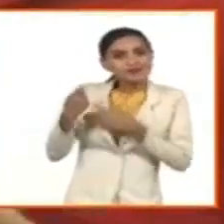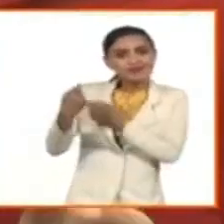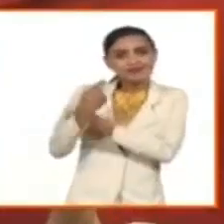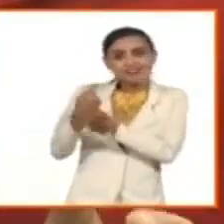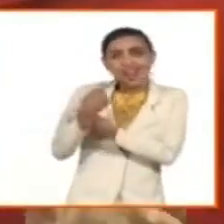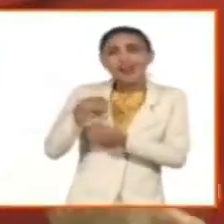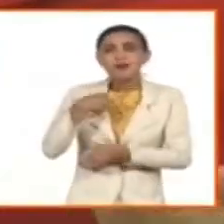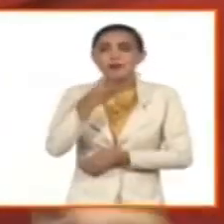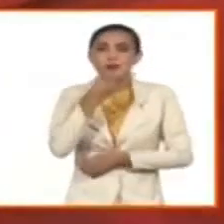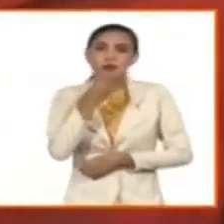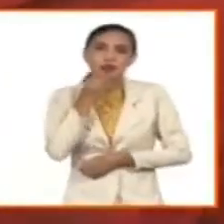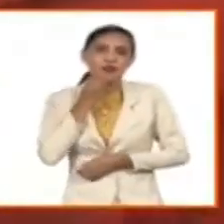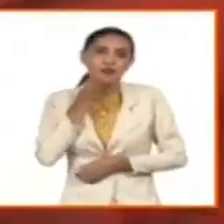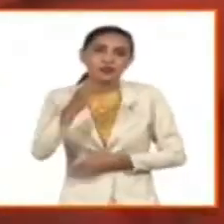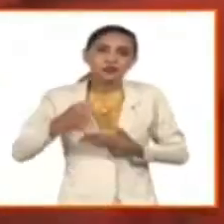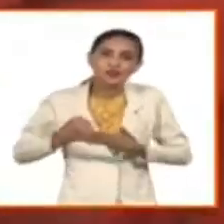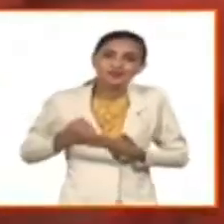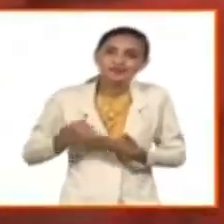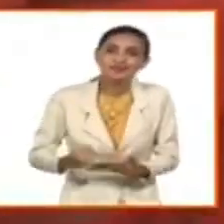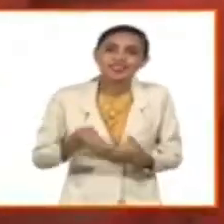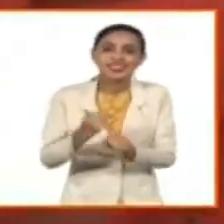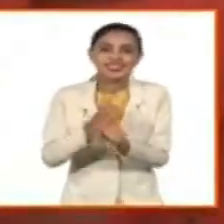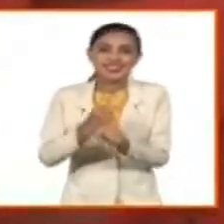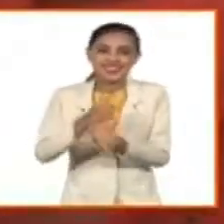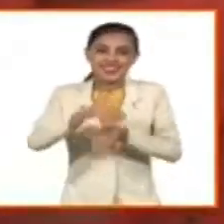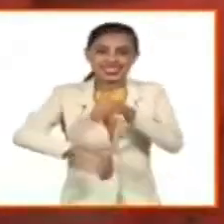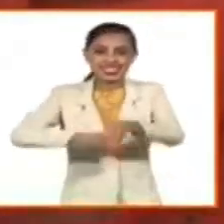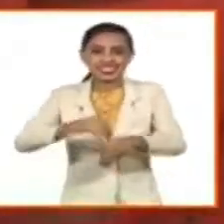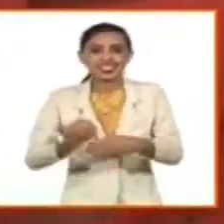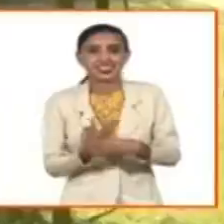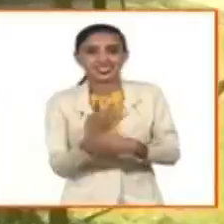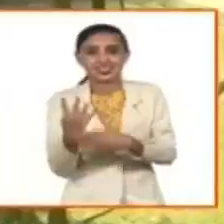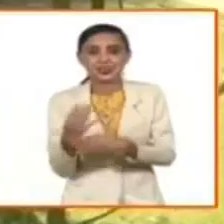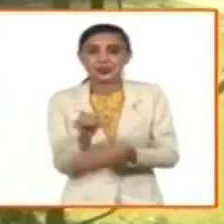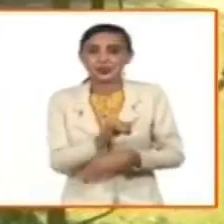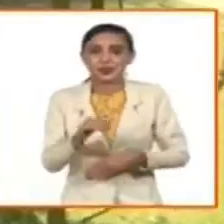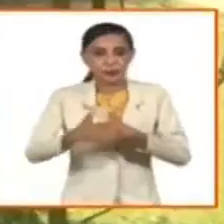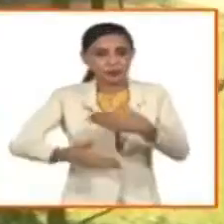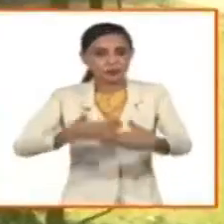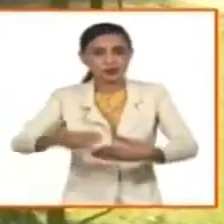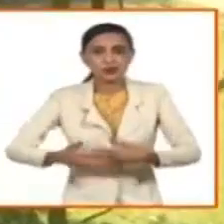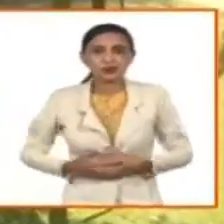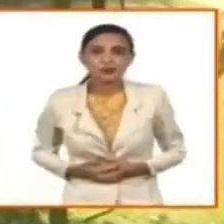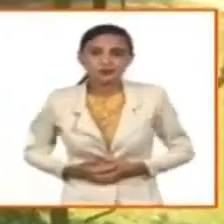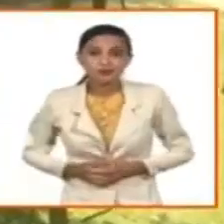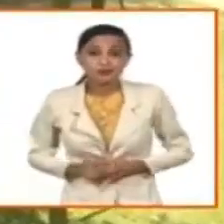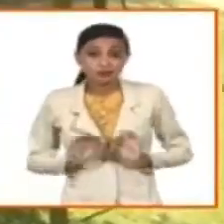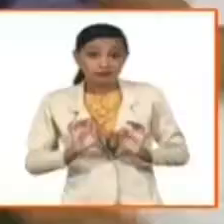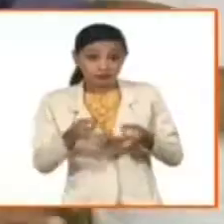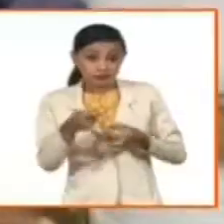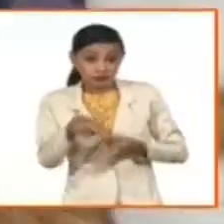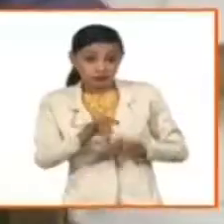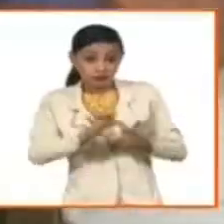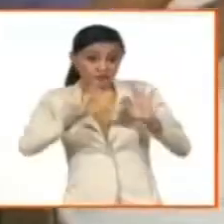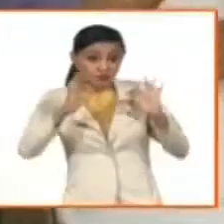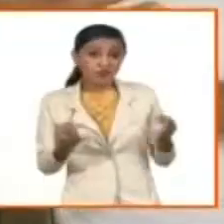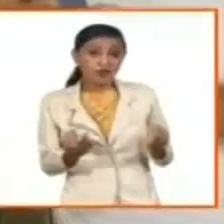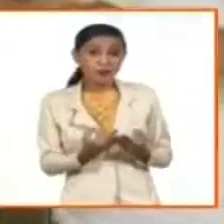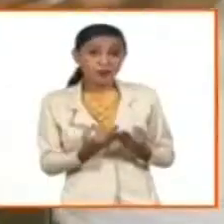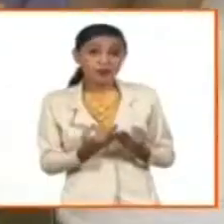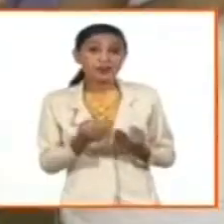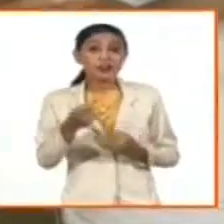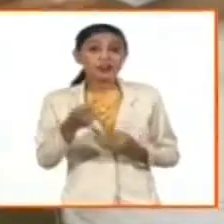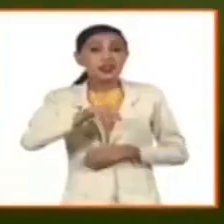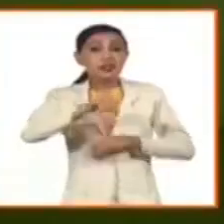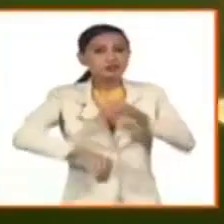apoyarlo y ayudarlo en este proceso así la familia del 11 de mayo nal cultiva con